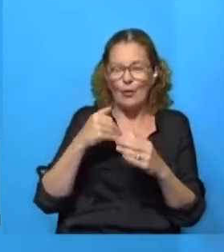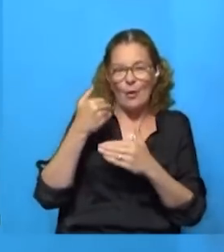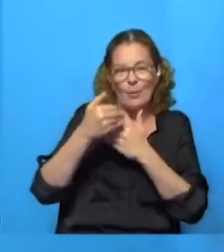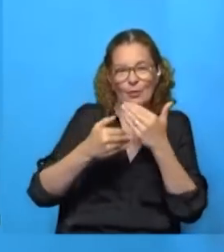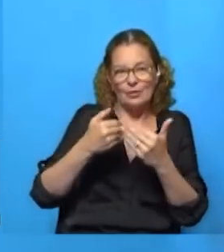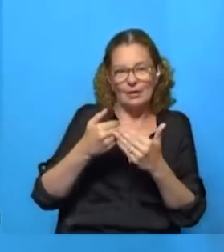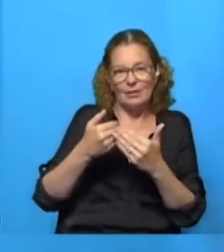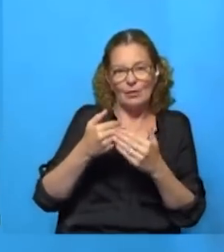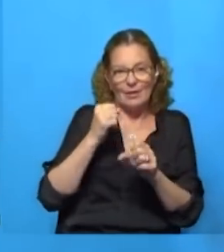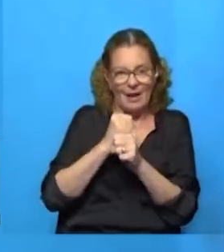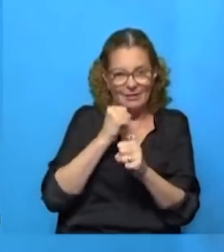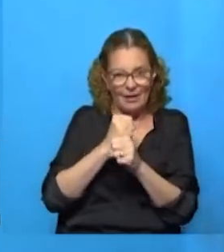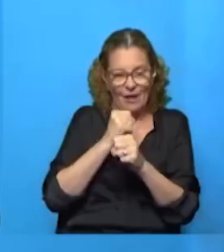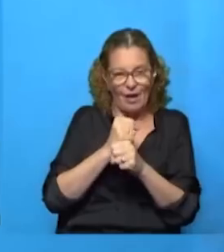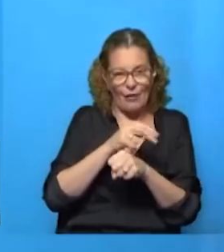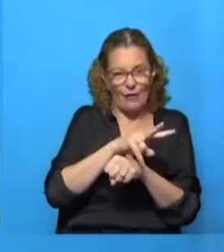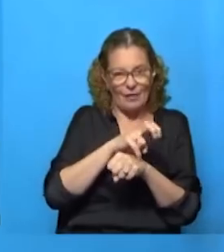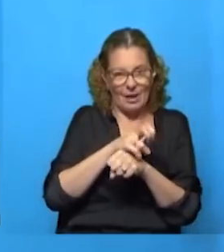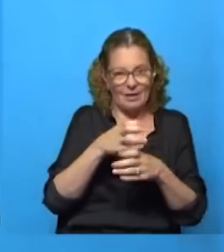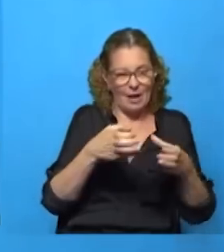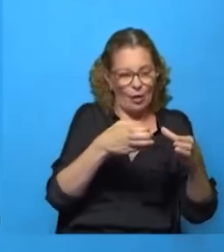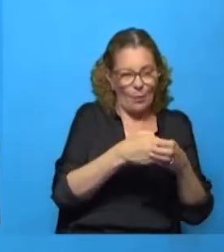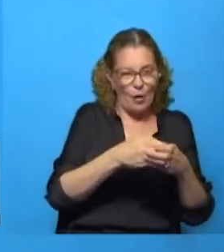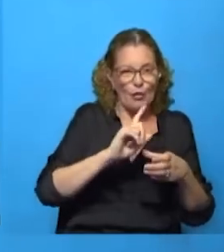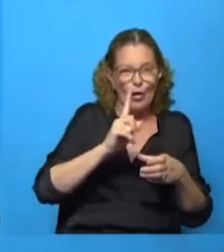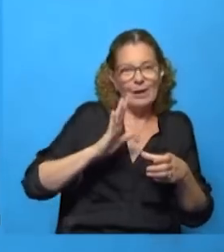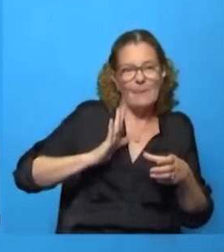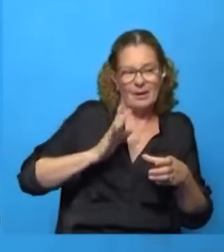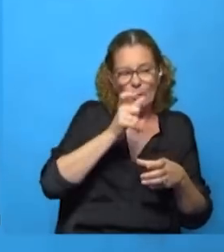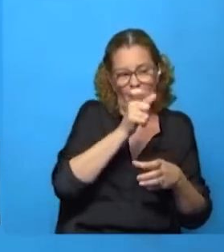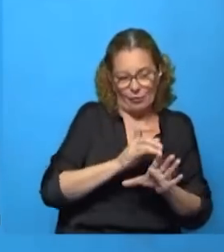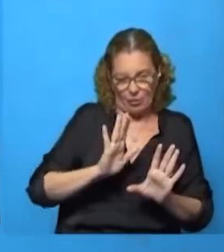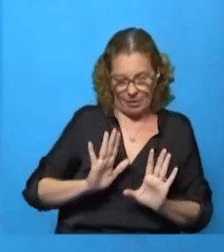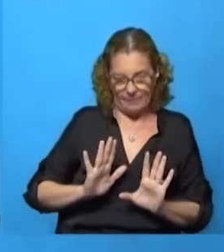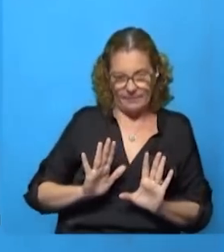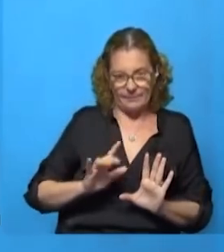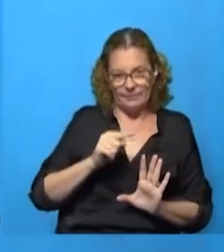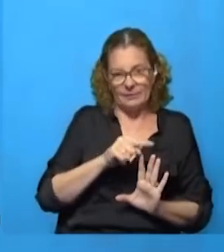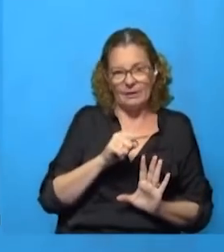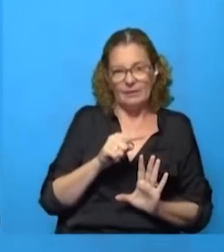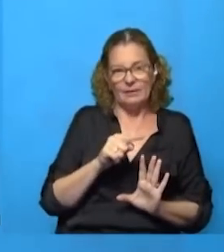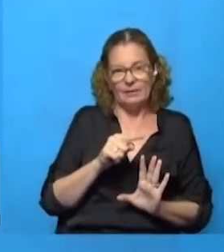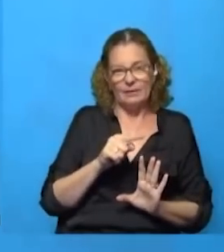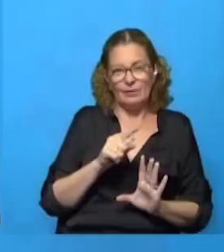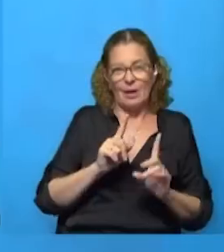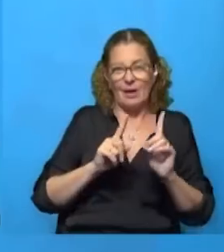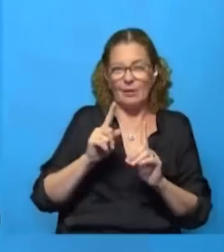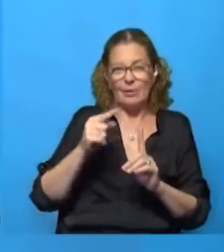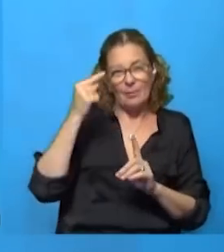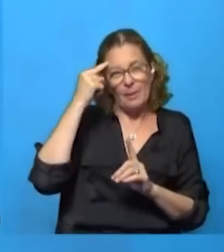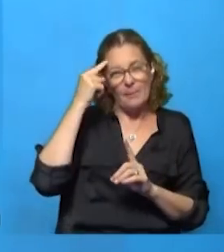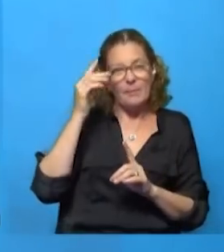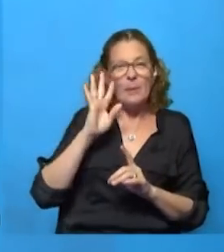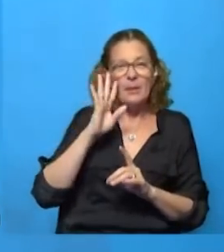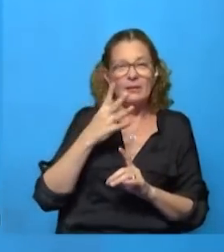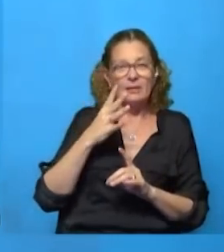y la actuación de la fiscalía no de la fiscal que está involucrada en el caso y eso es un elemento que creo que tendría